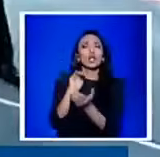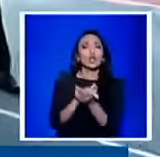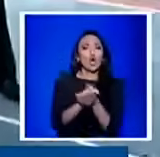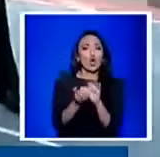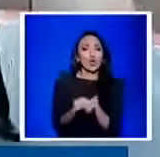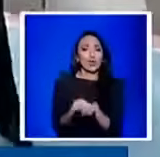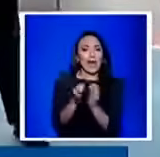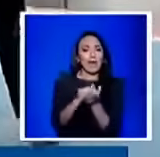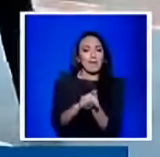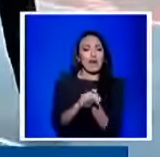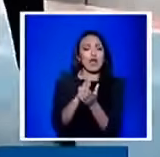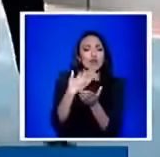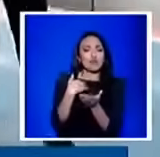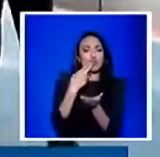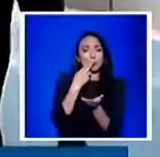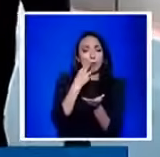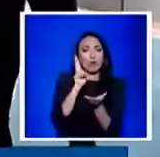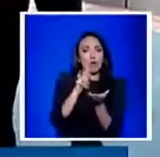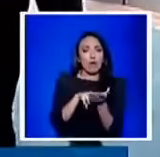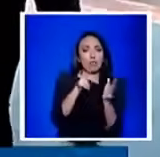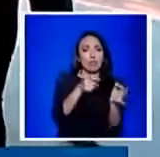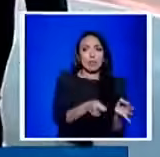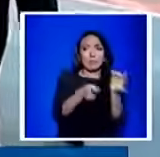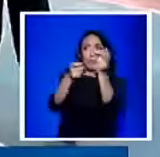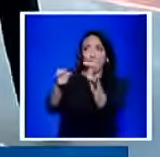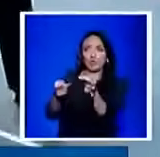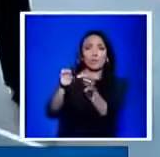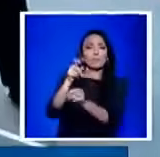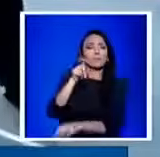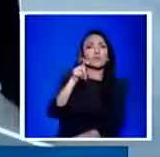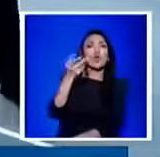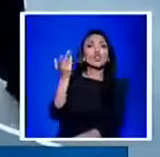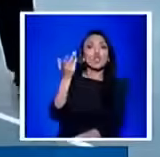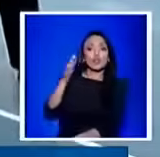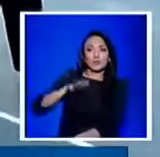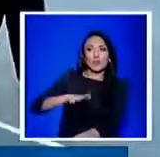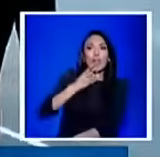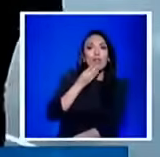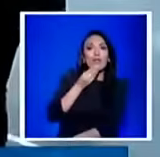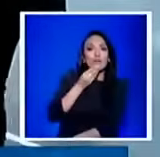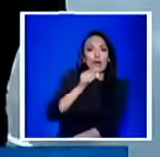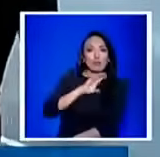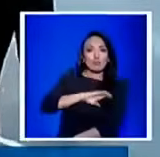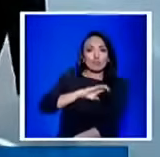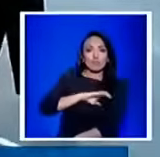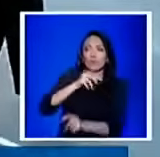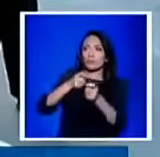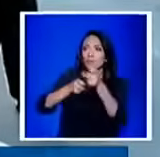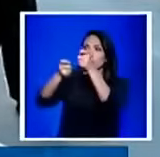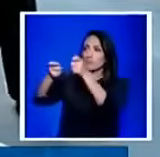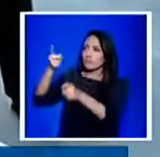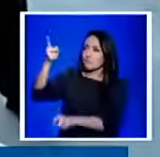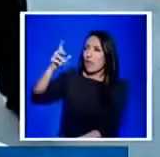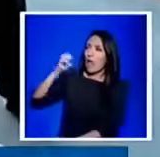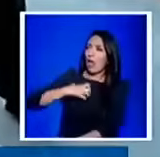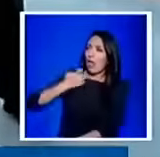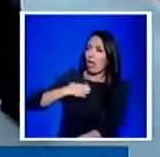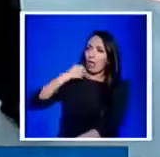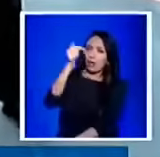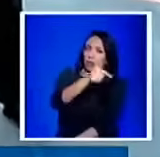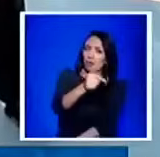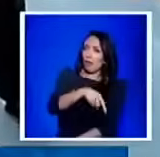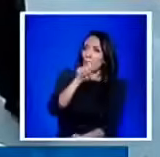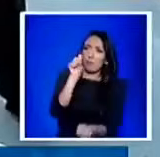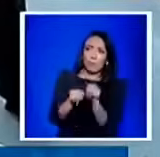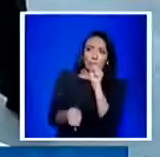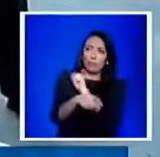En noviembre yo ingresé un oficio nuevamente a la zona Eloy Alfaro, protestando por esta obra mal hecha,